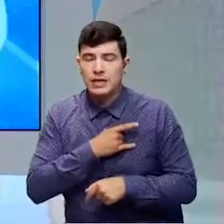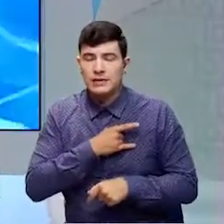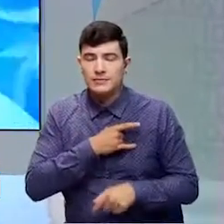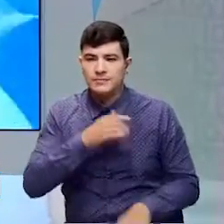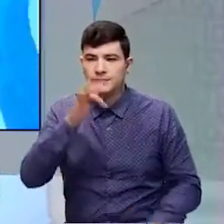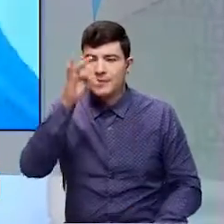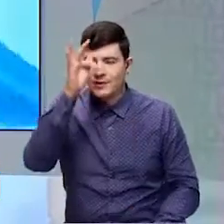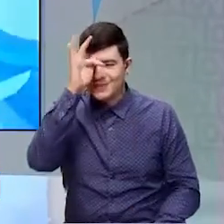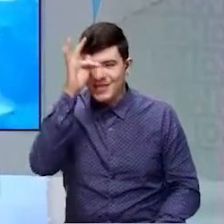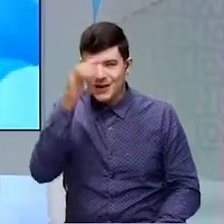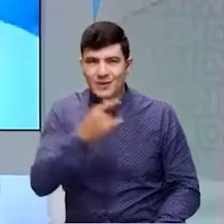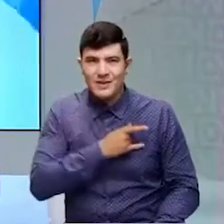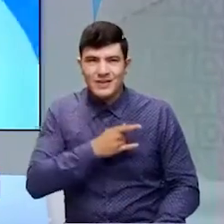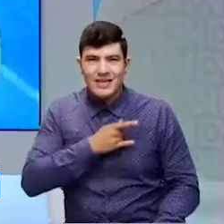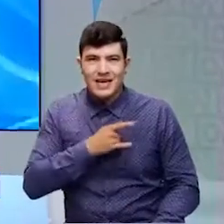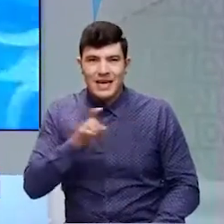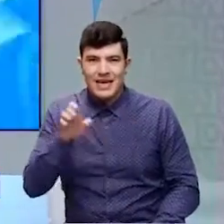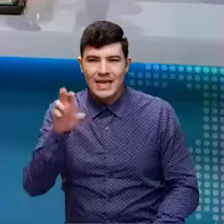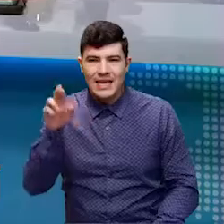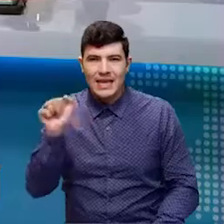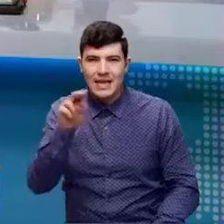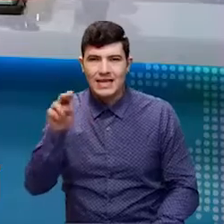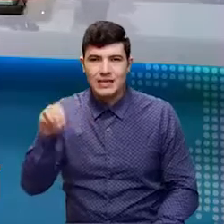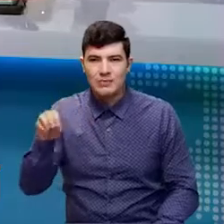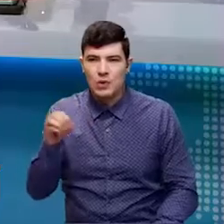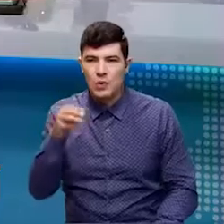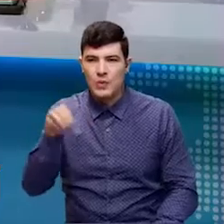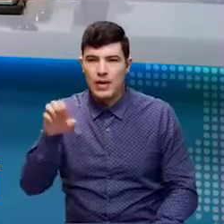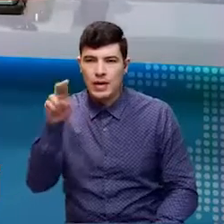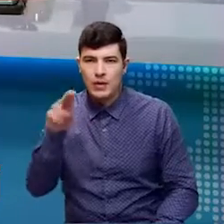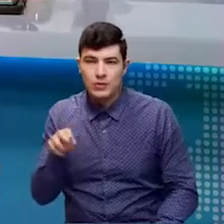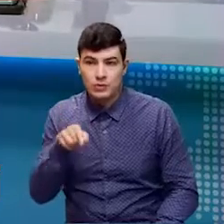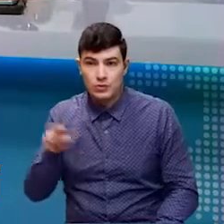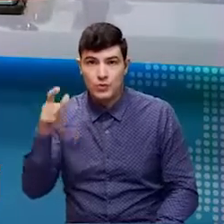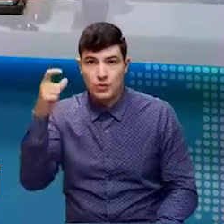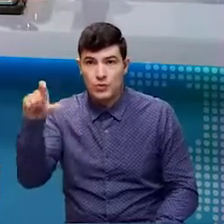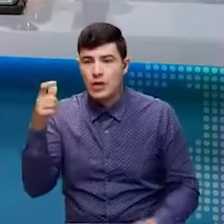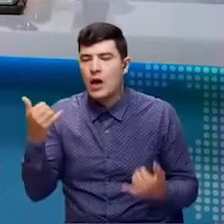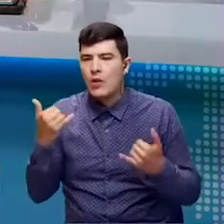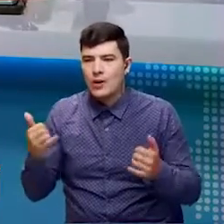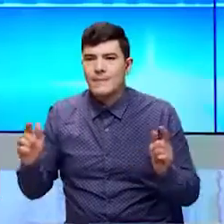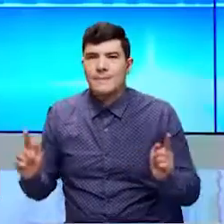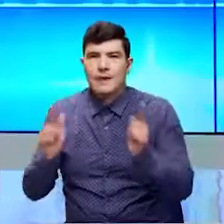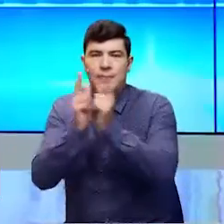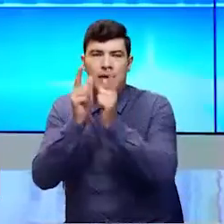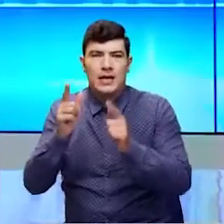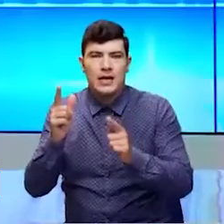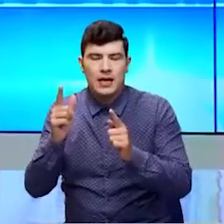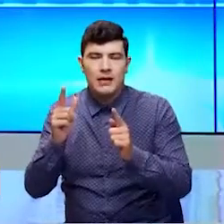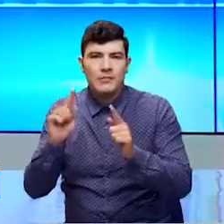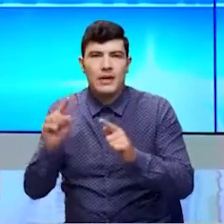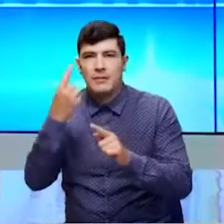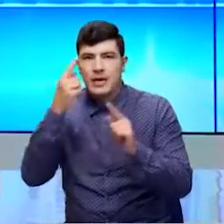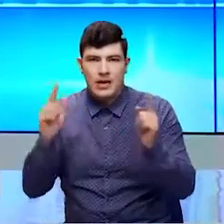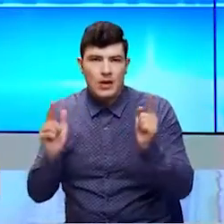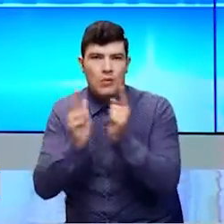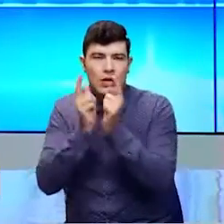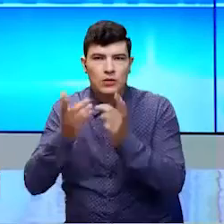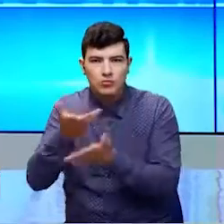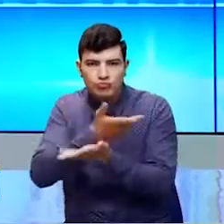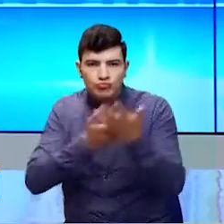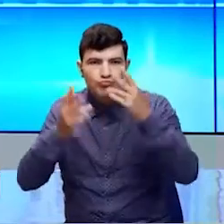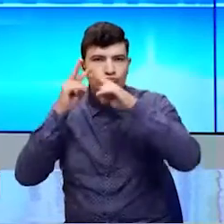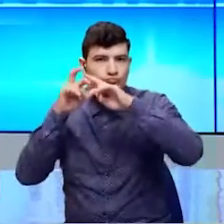realizado y el primer encuentro de investigación karen en él participan hoy especialistas y estudiantes de diferentes universidades de la